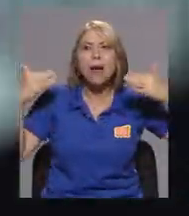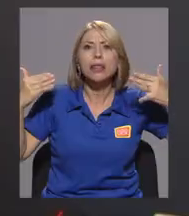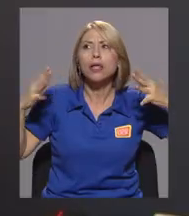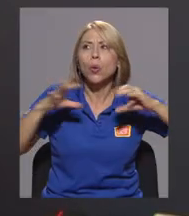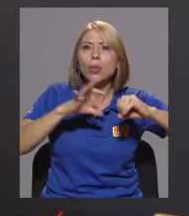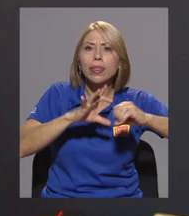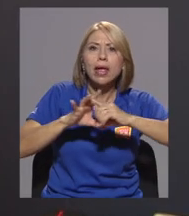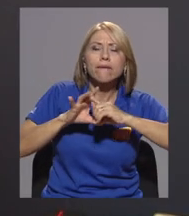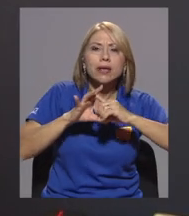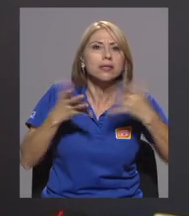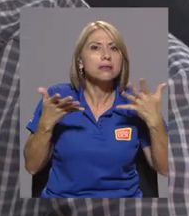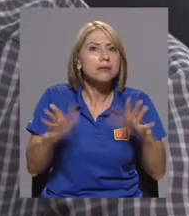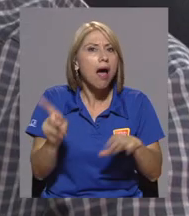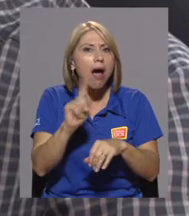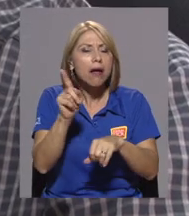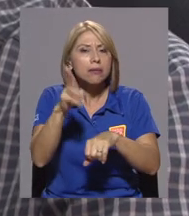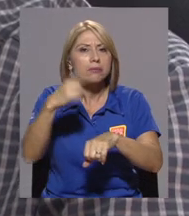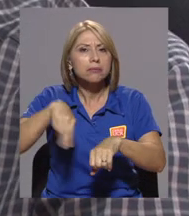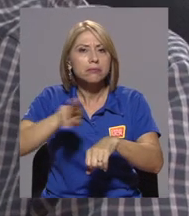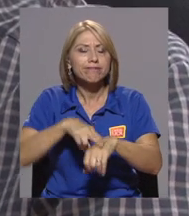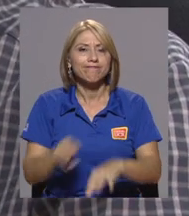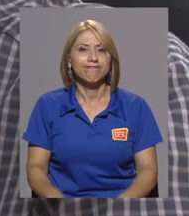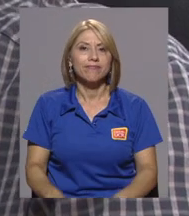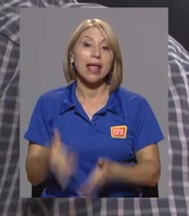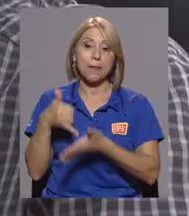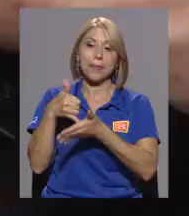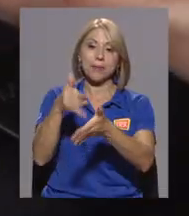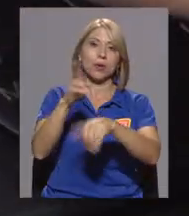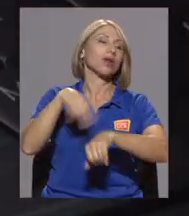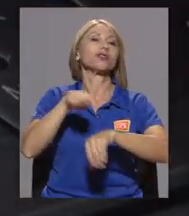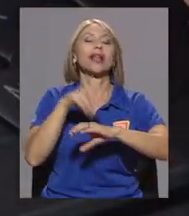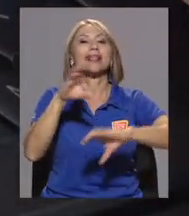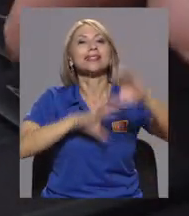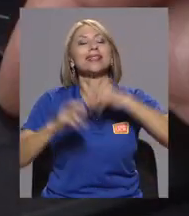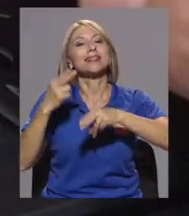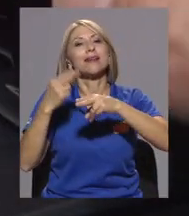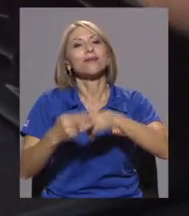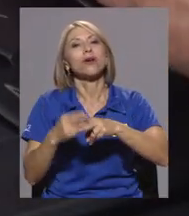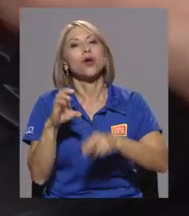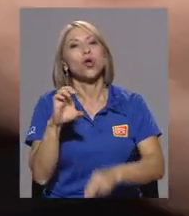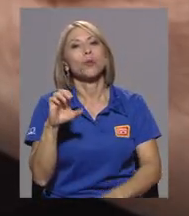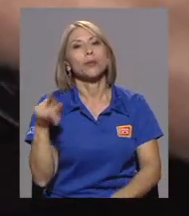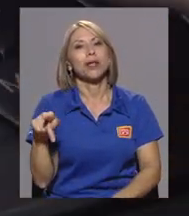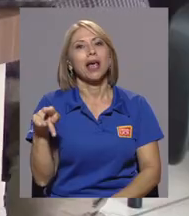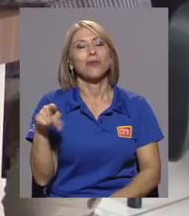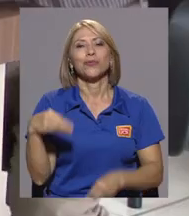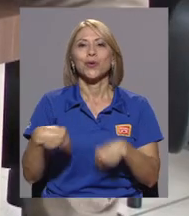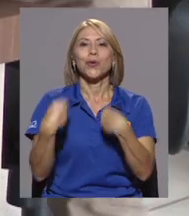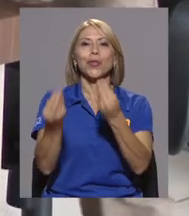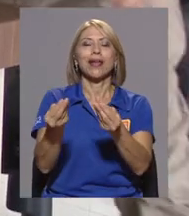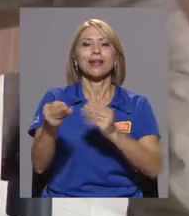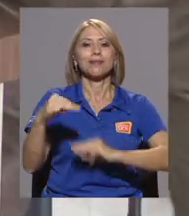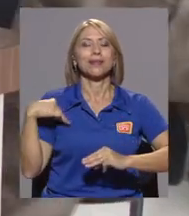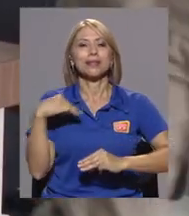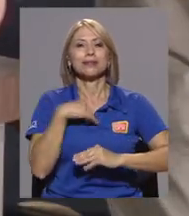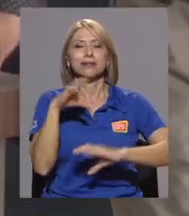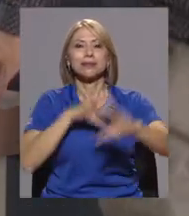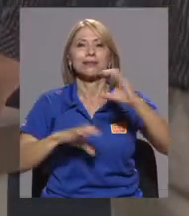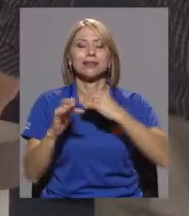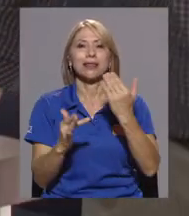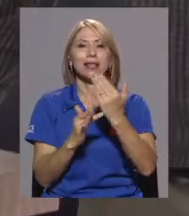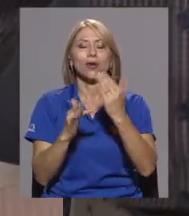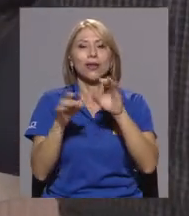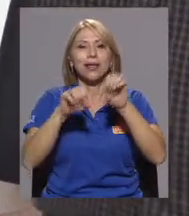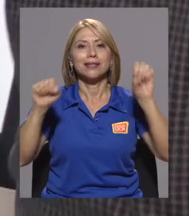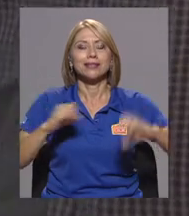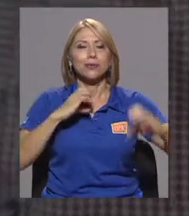ha dejado de ser natural. El Premio Nacional de Ciencia Clodomiro Picado es otorgado por el Ministerio de Ciencia,